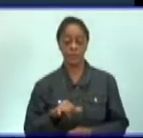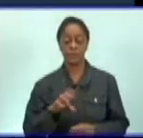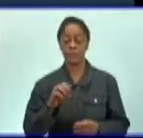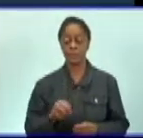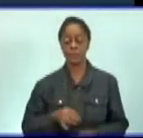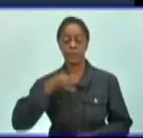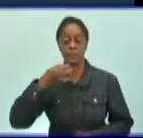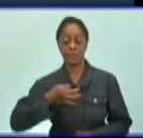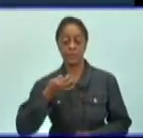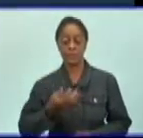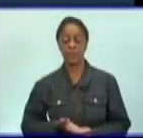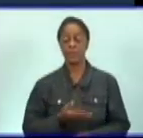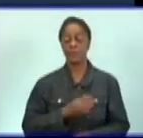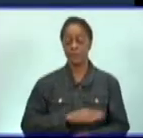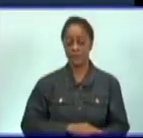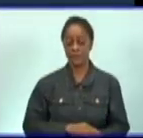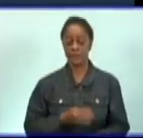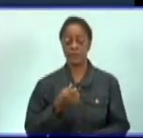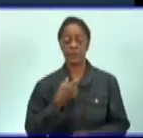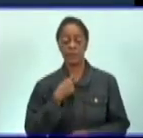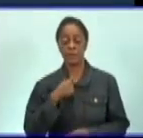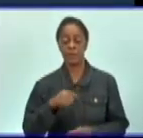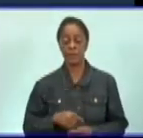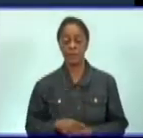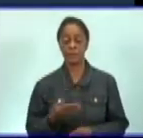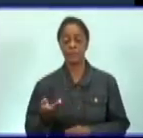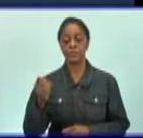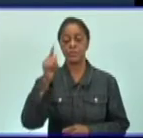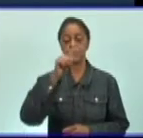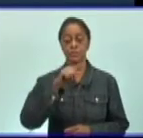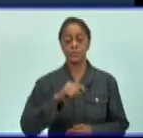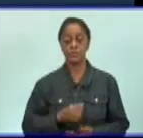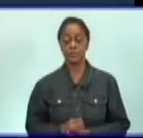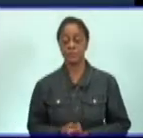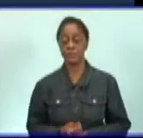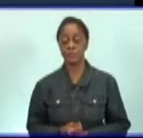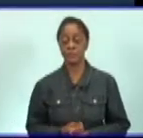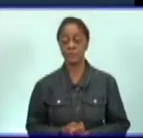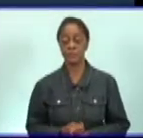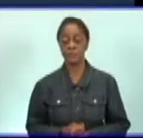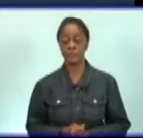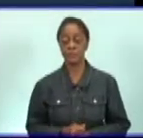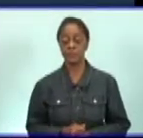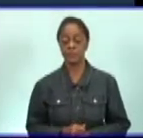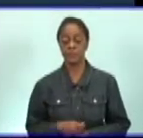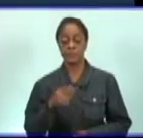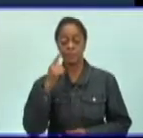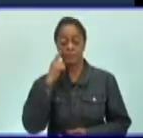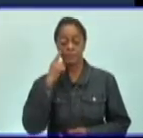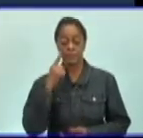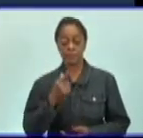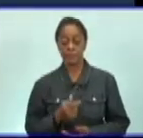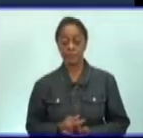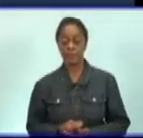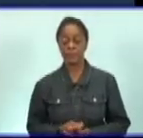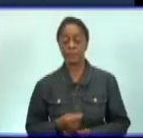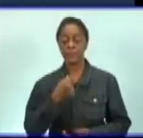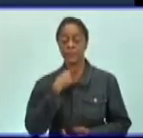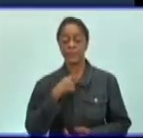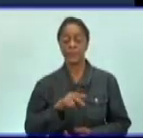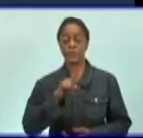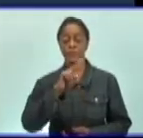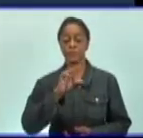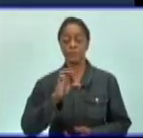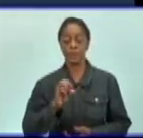explicó anteriormente en el ejercicio de arriba o superior. Veamos el ejercicio 20